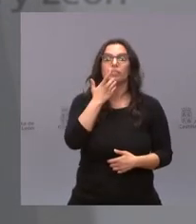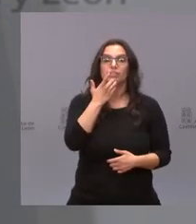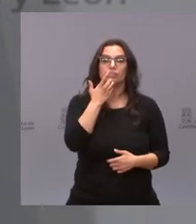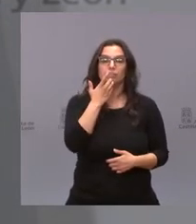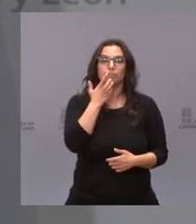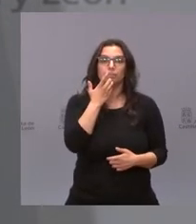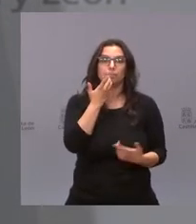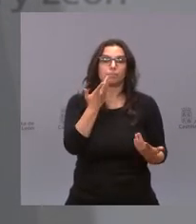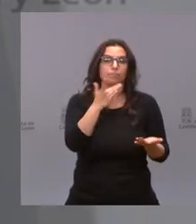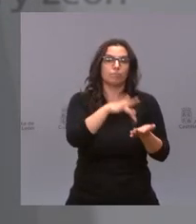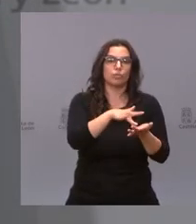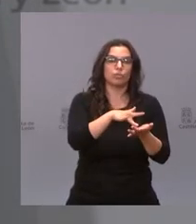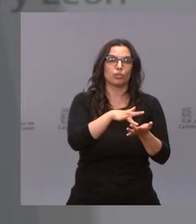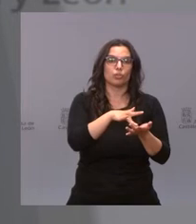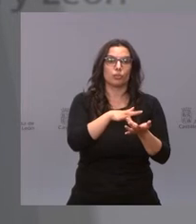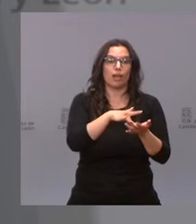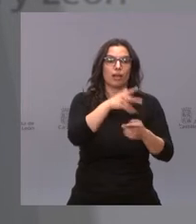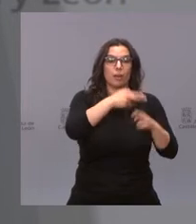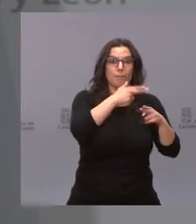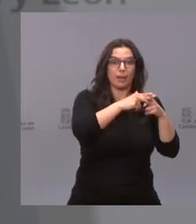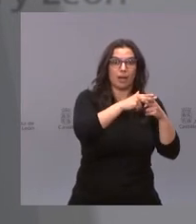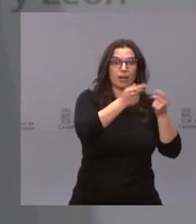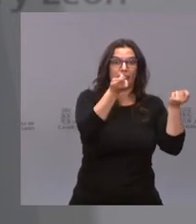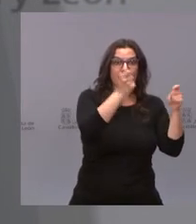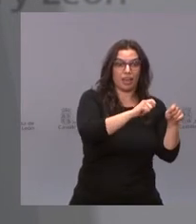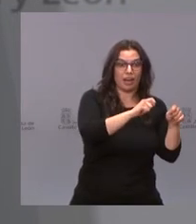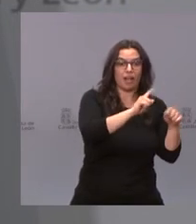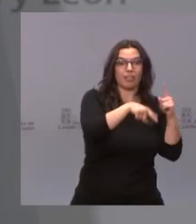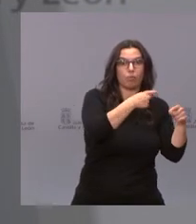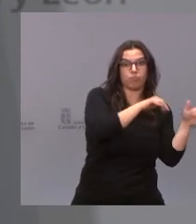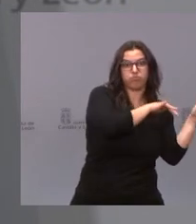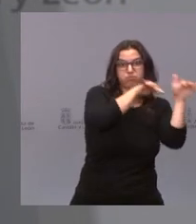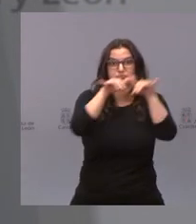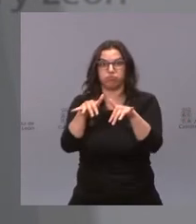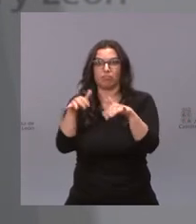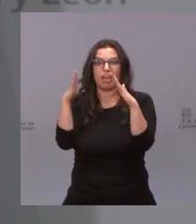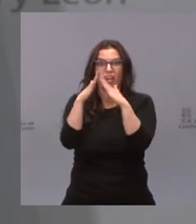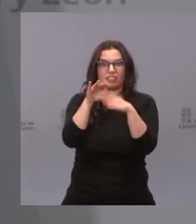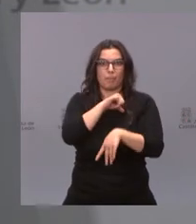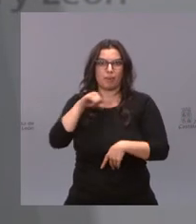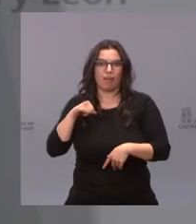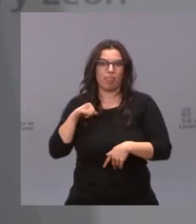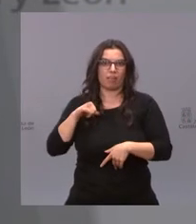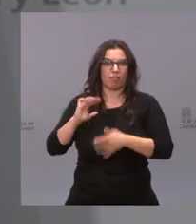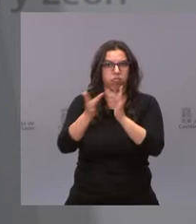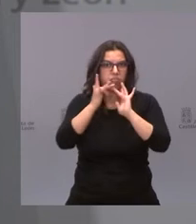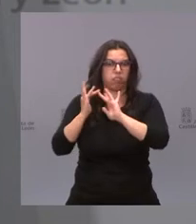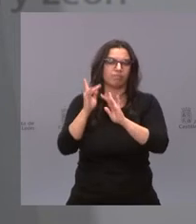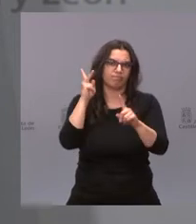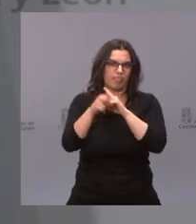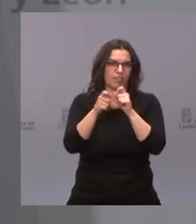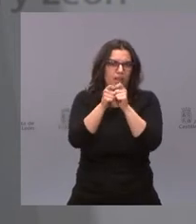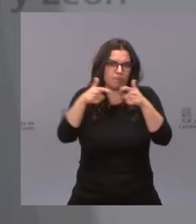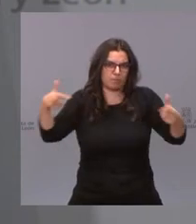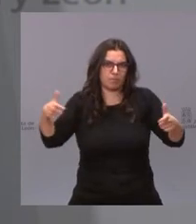que pueden producirse en la hostelería a los domicilios y evitar así, en lo posible, un aumento de